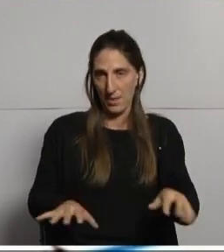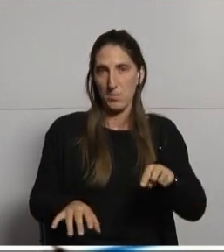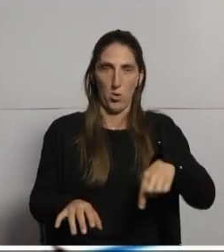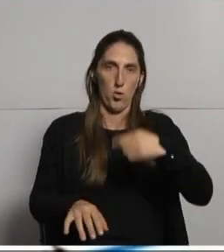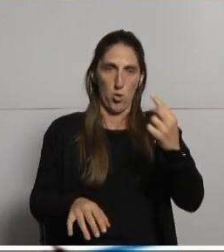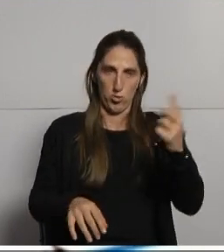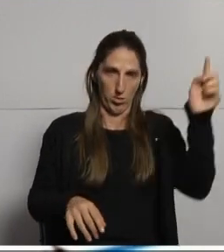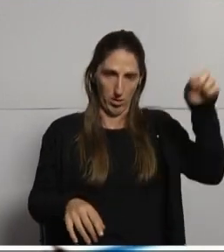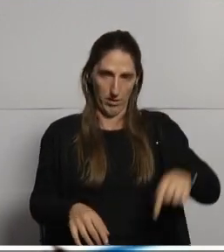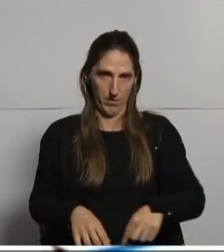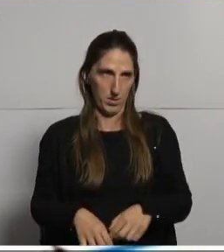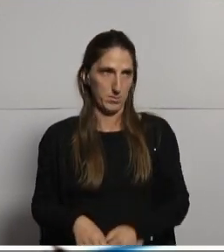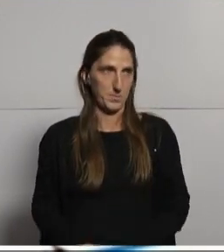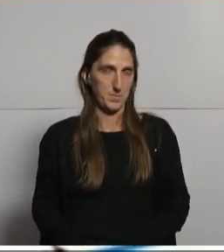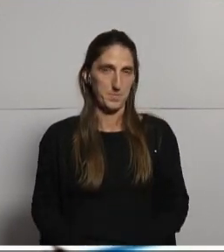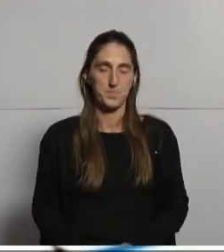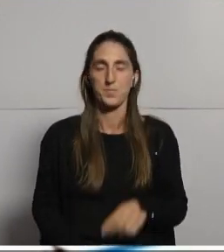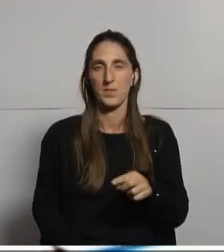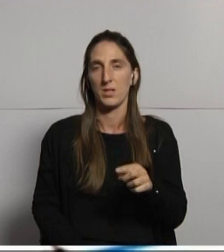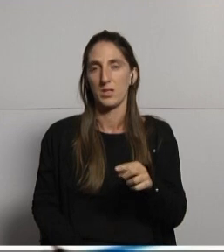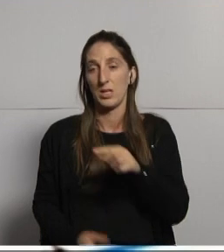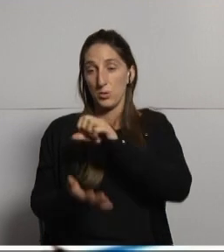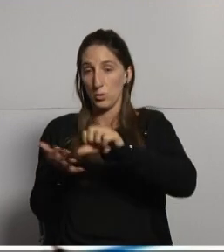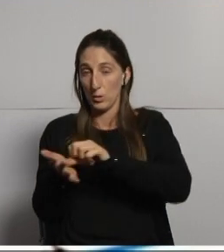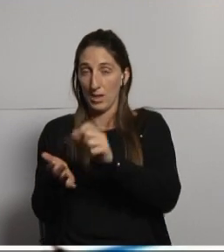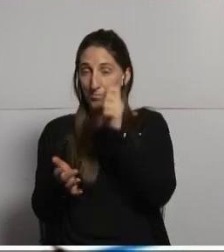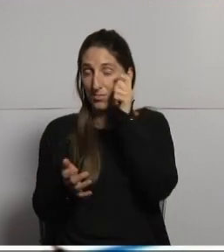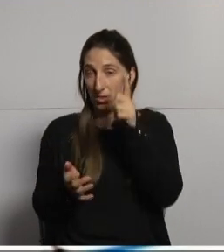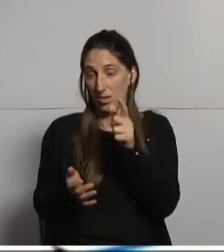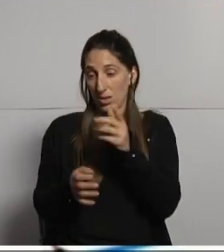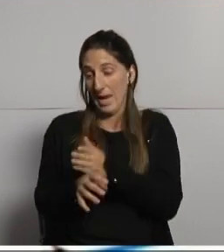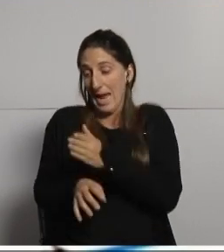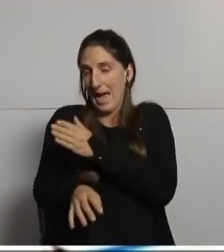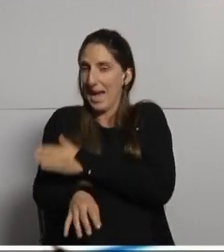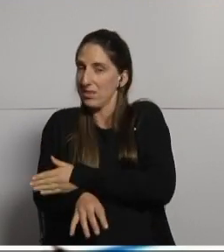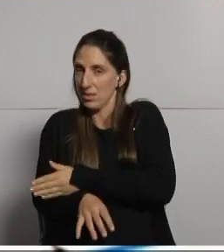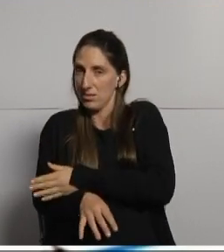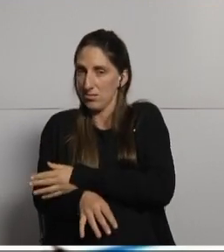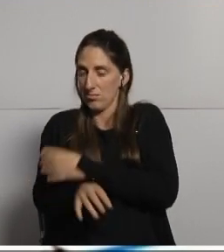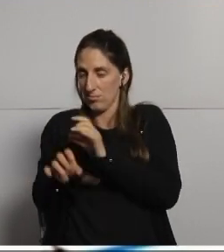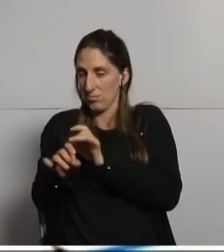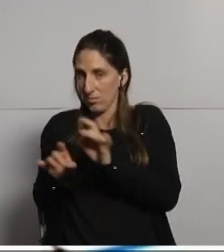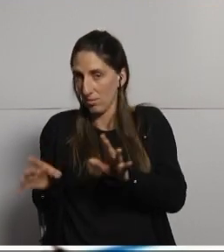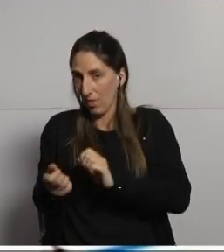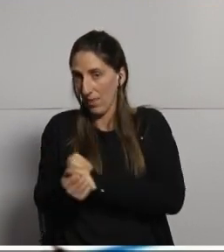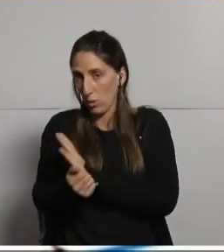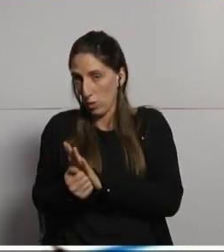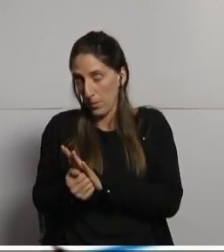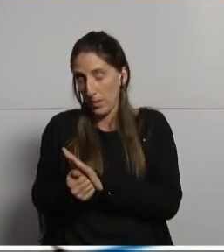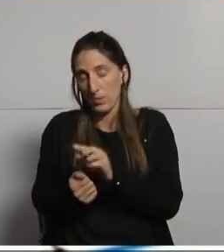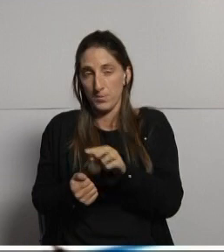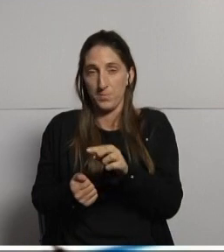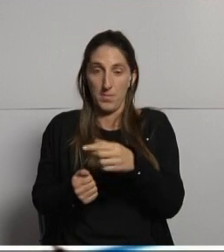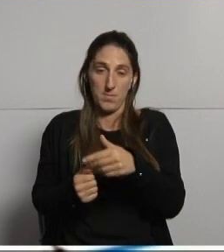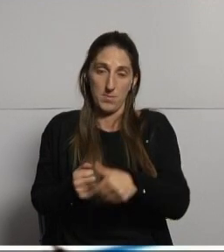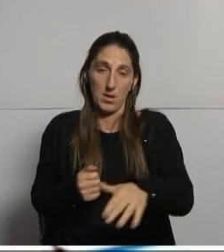llegar a venir, ¿verdad? Si las Smart Cities eran importantes pre-pandemia, a partir de la pandemia, mucho